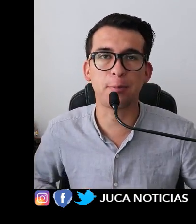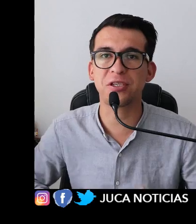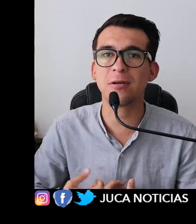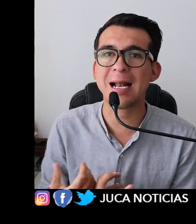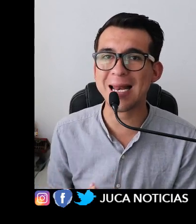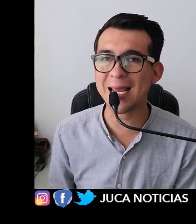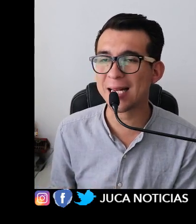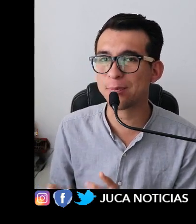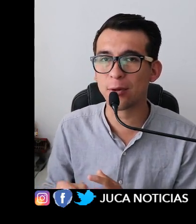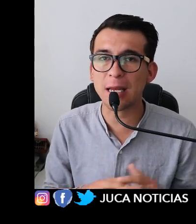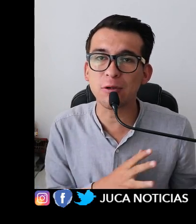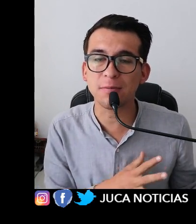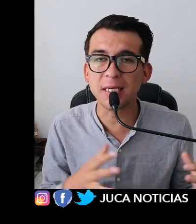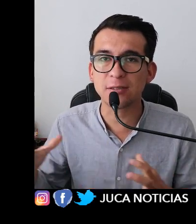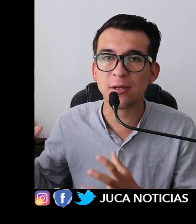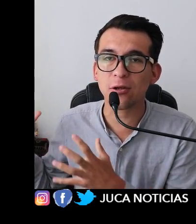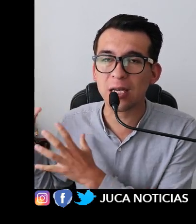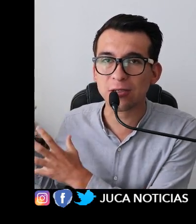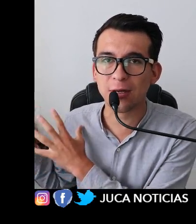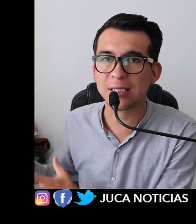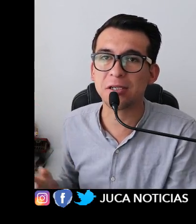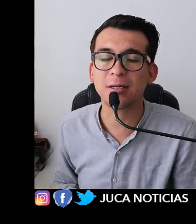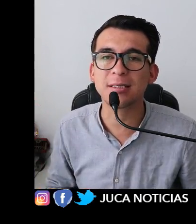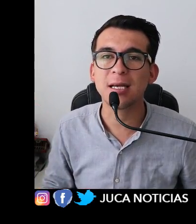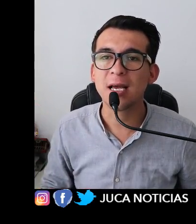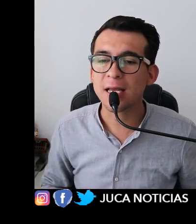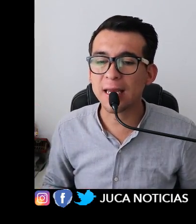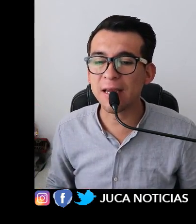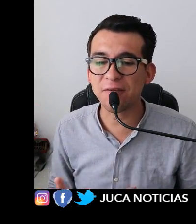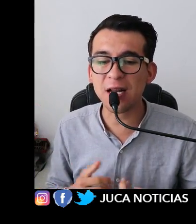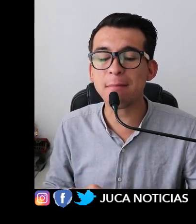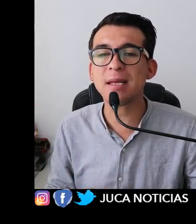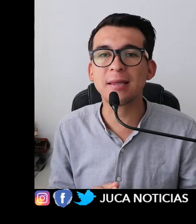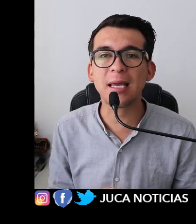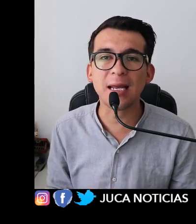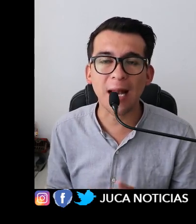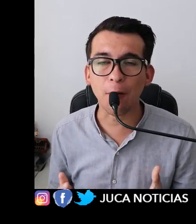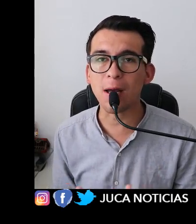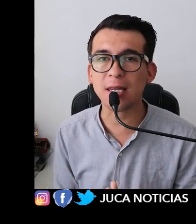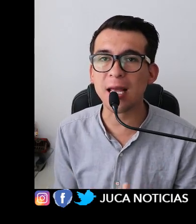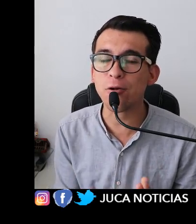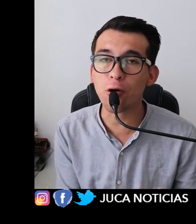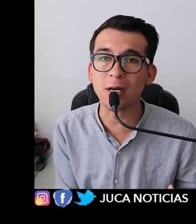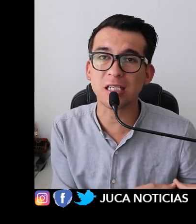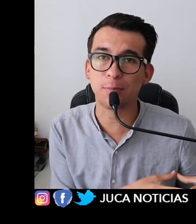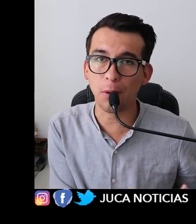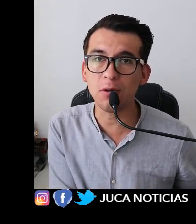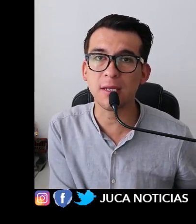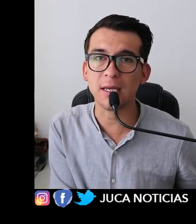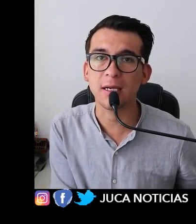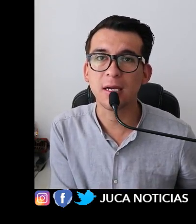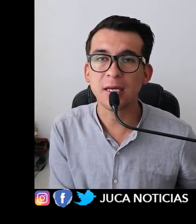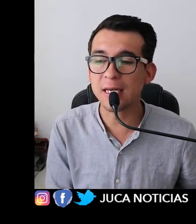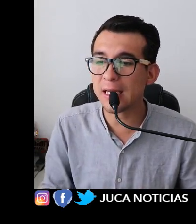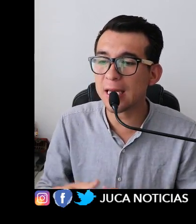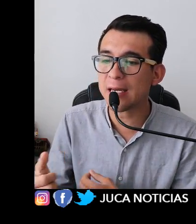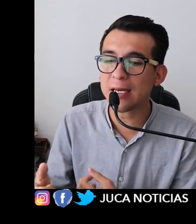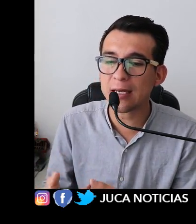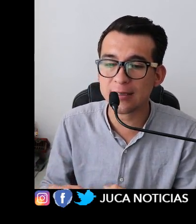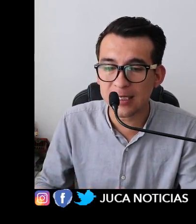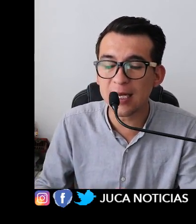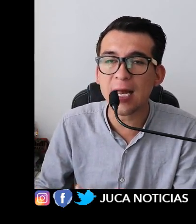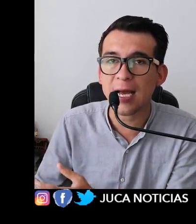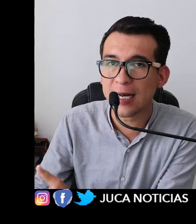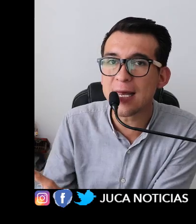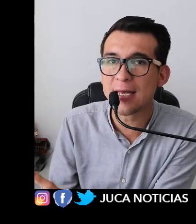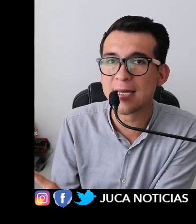se pusieron alegres, porque hemos visto en otras ocasiones que finalmente la guardia no responde y